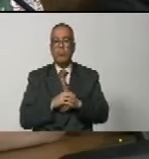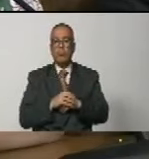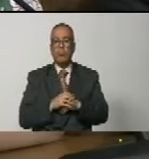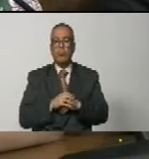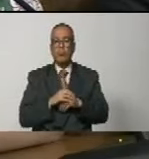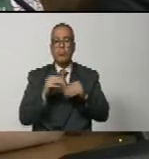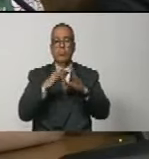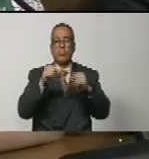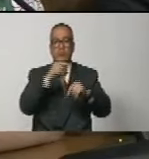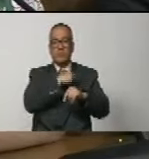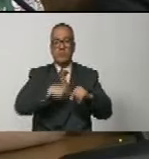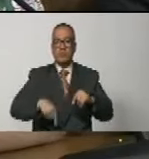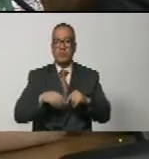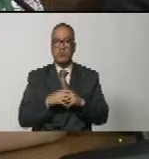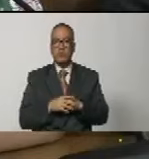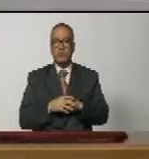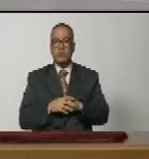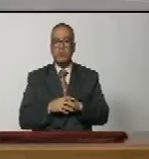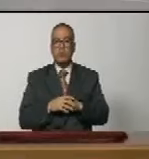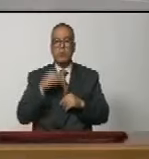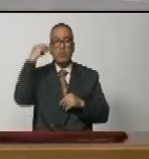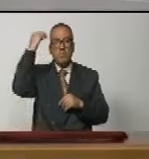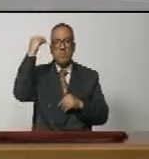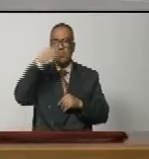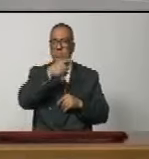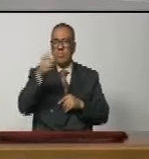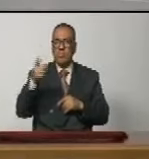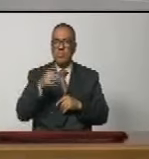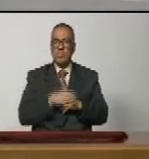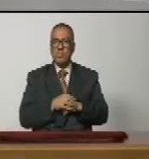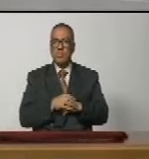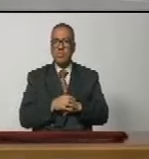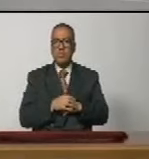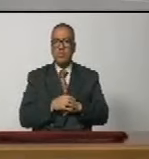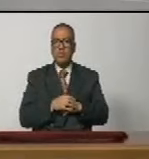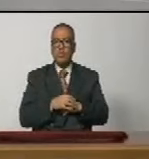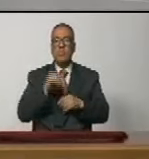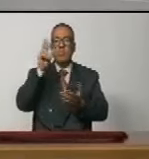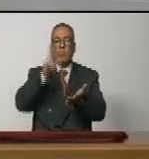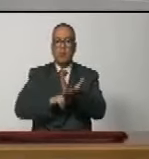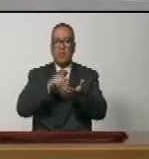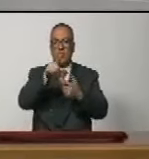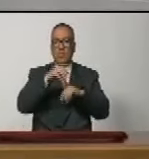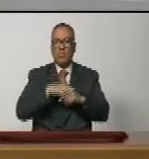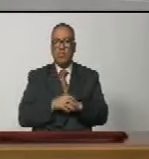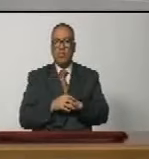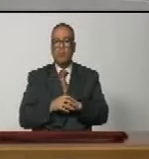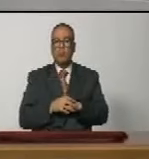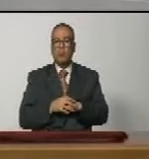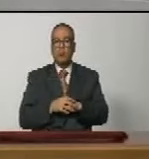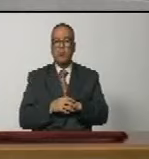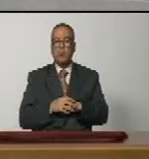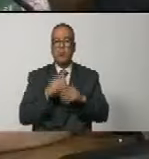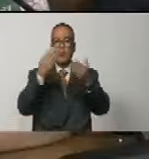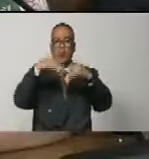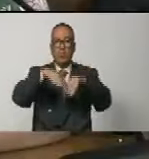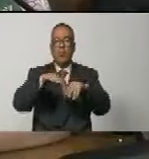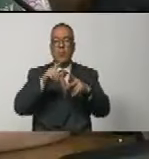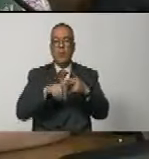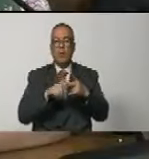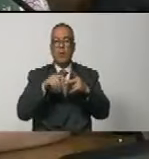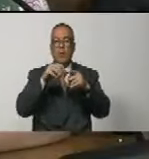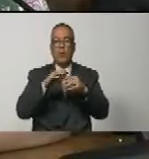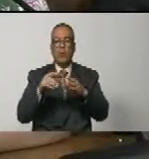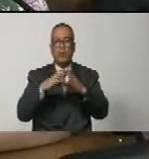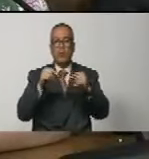Venezuela. Es todo, ciudadano presidente. En consideración. Aprobado. Siguiente, ciudadana